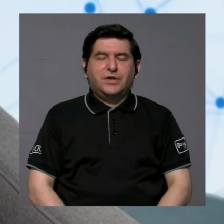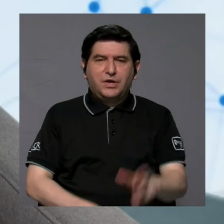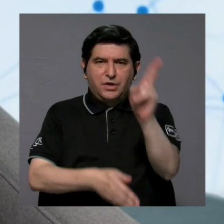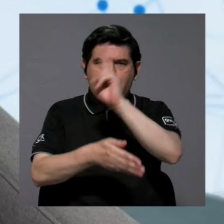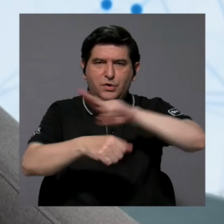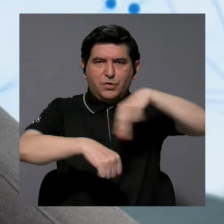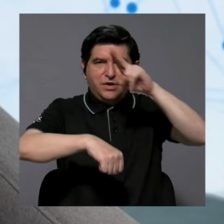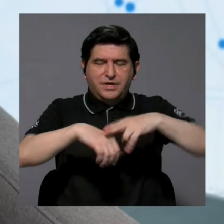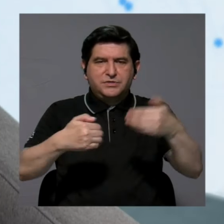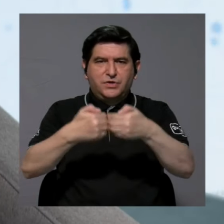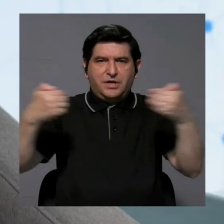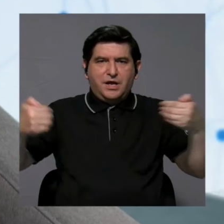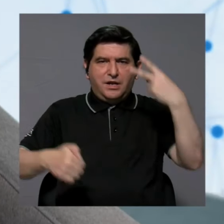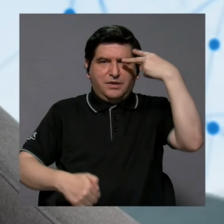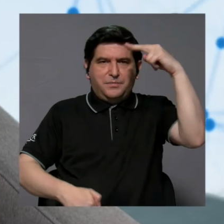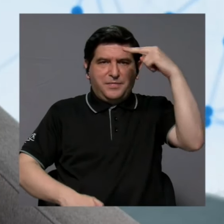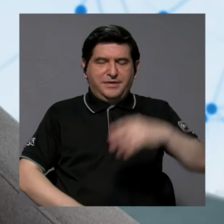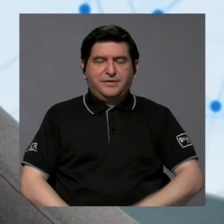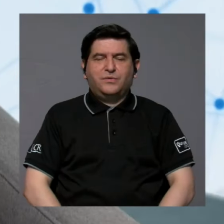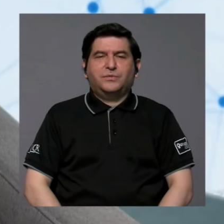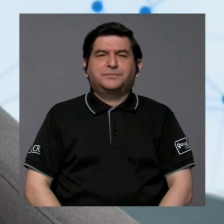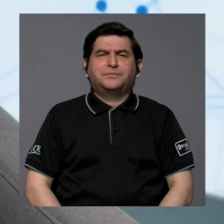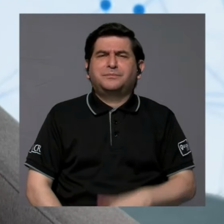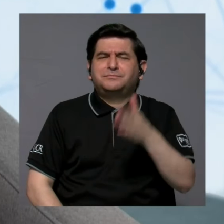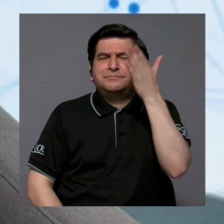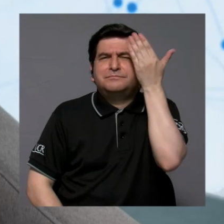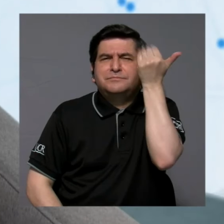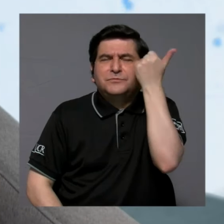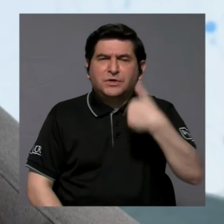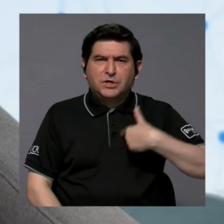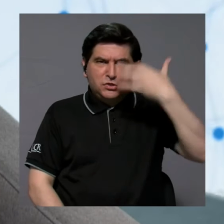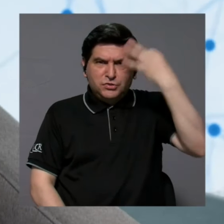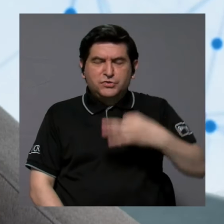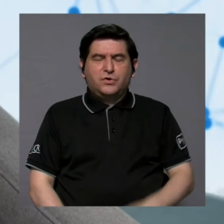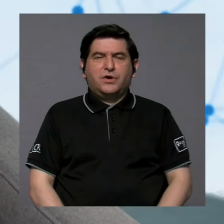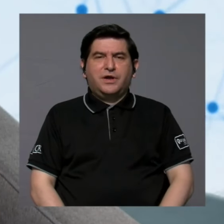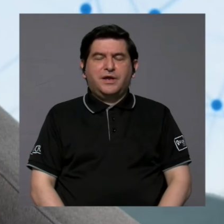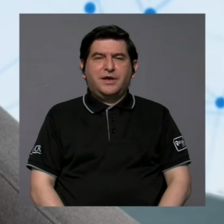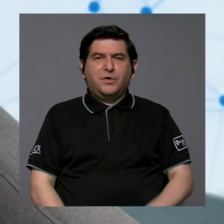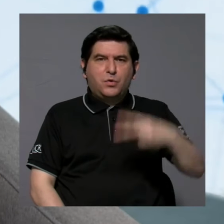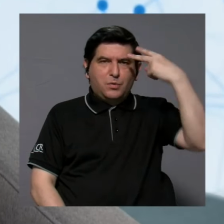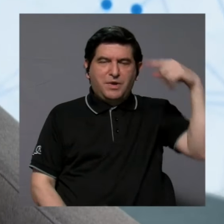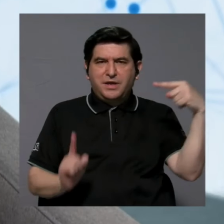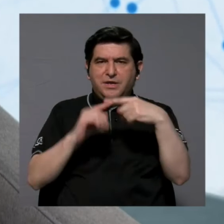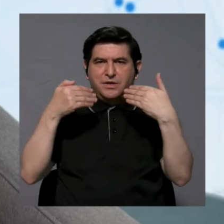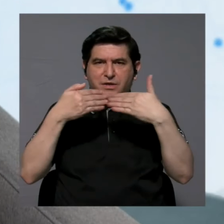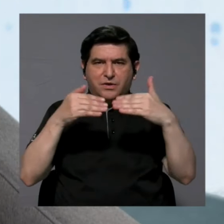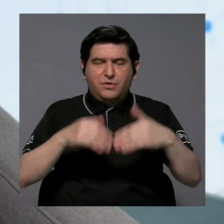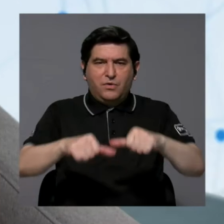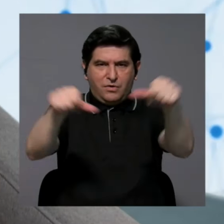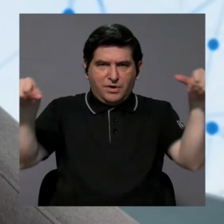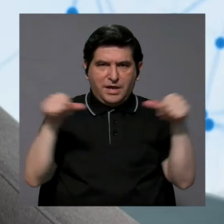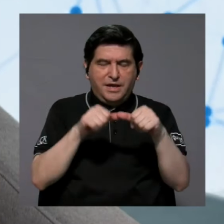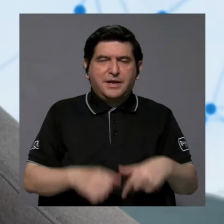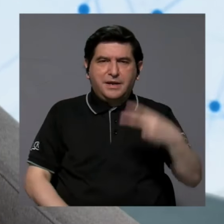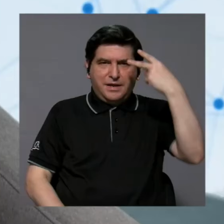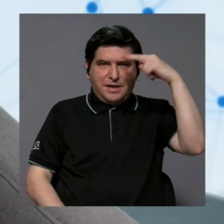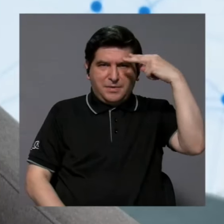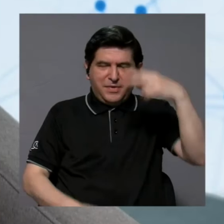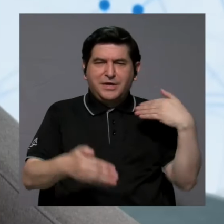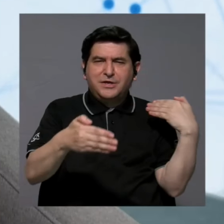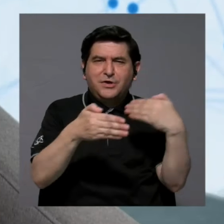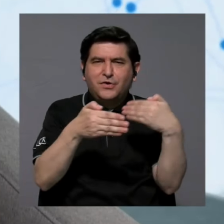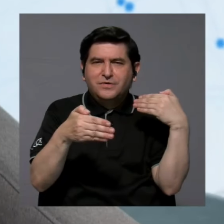Universidad Nacional Autónoma de México porque me parece que a nivel mesoamericano, México tenía mucha cercanía y tiene